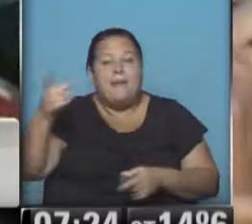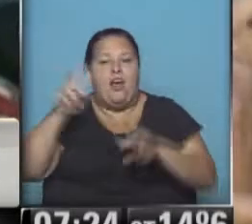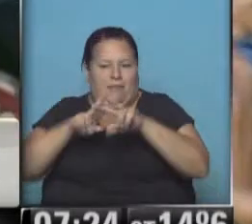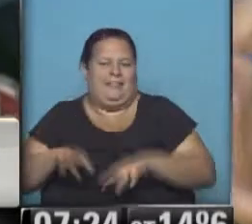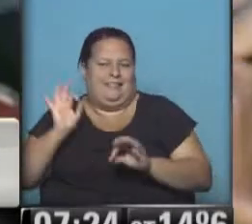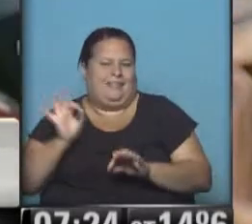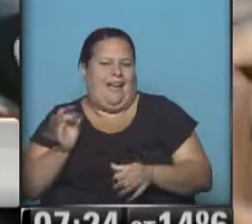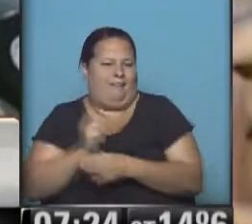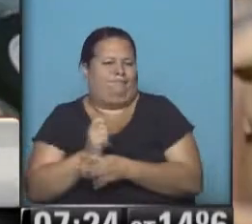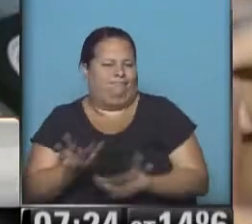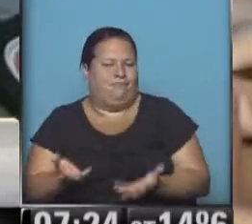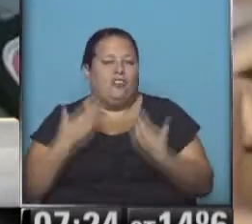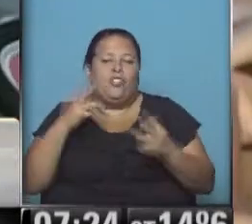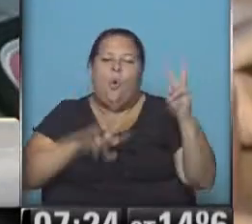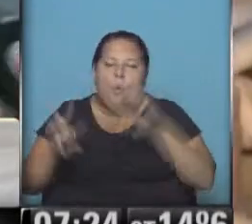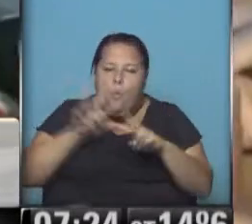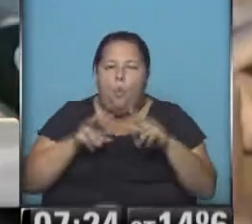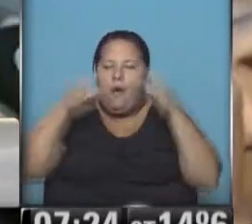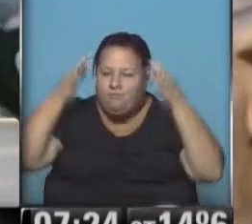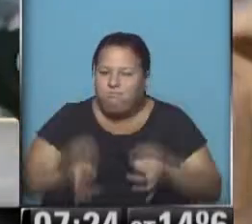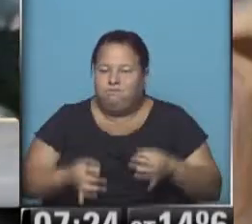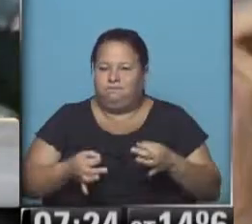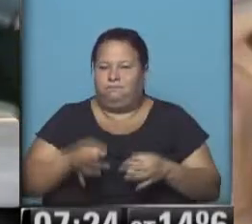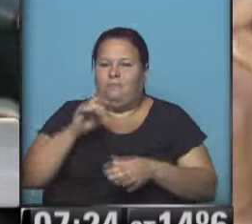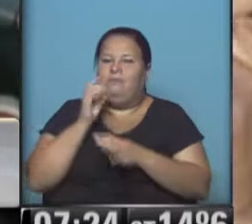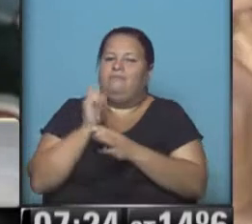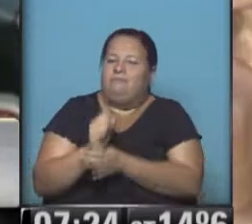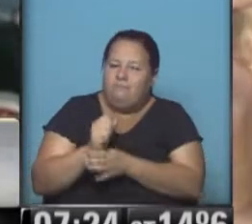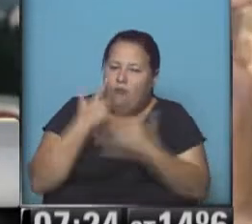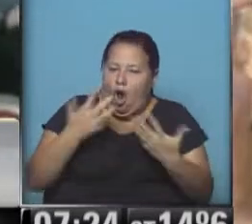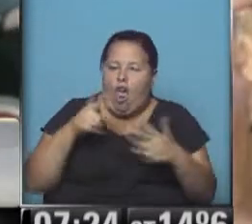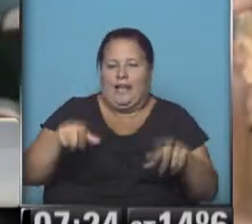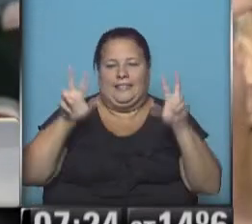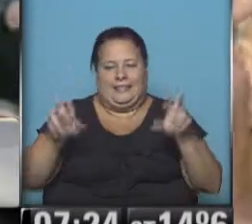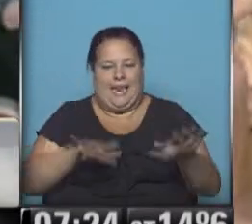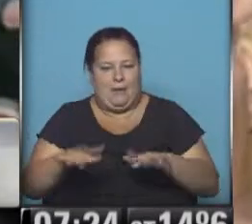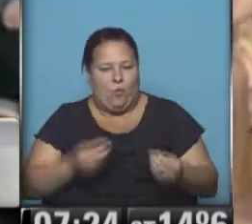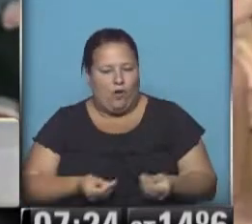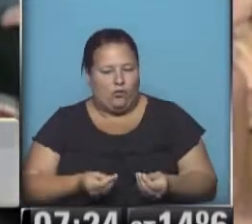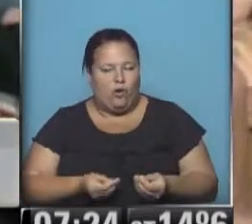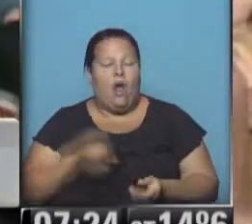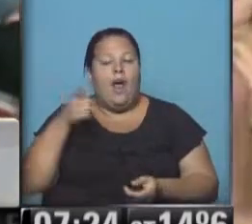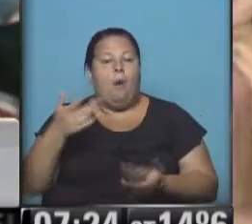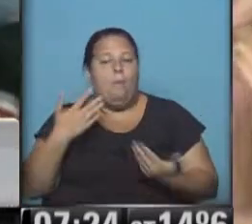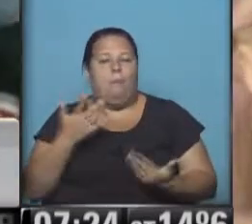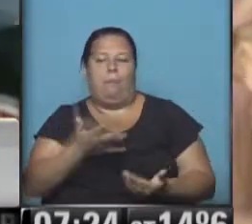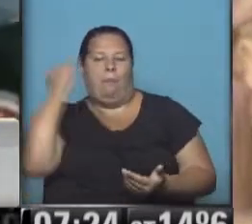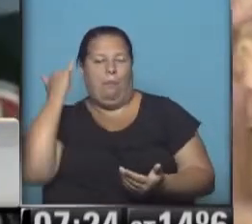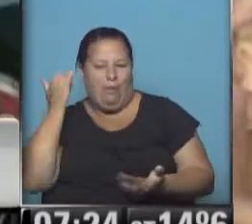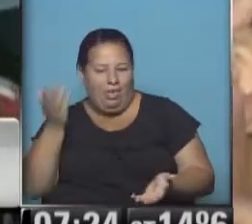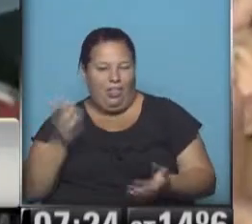no. Entonces hay que buscar los que realmente son profundamente conocedores de estas situaciones y que pueden ver